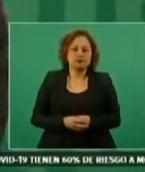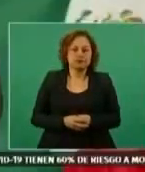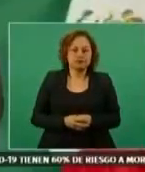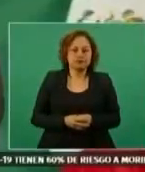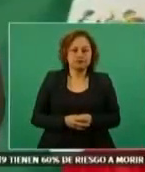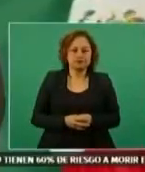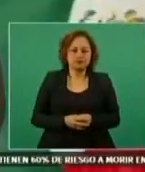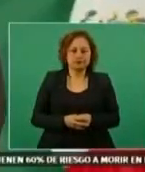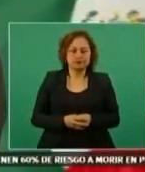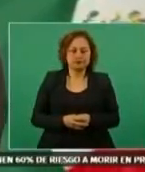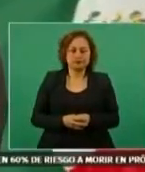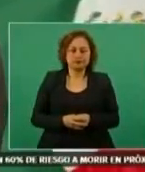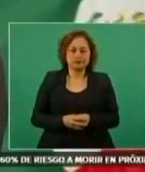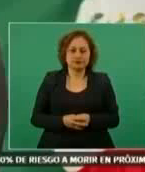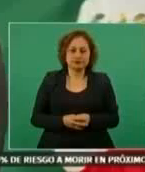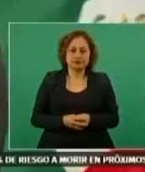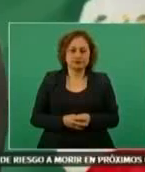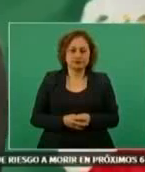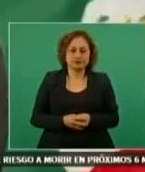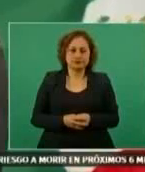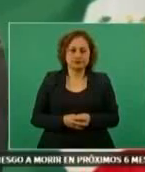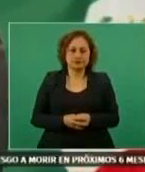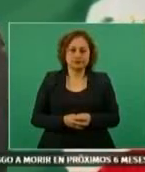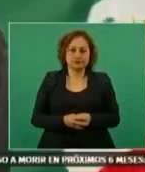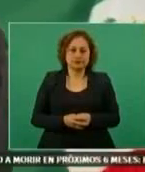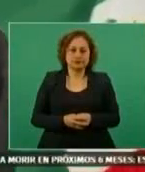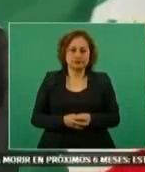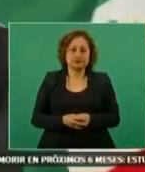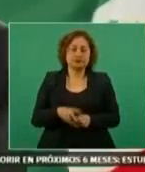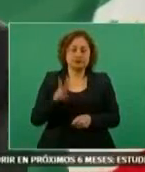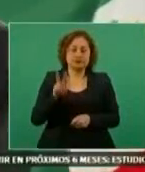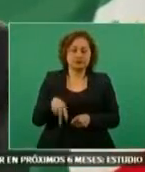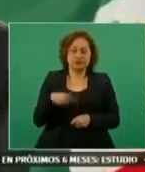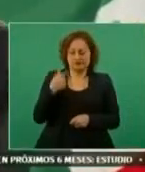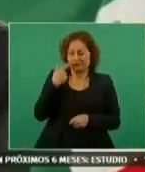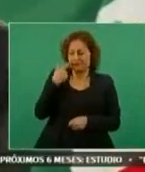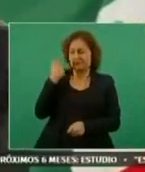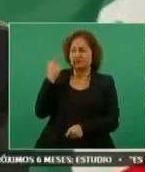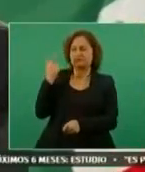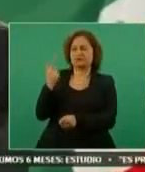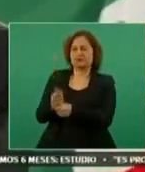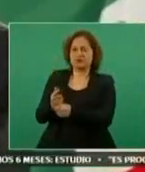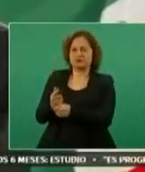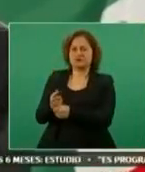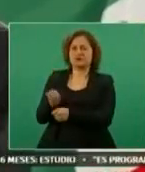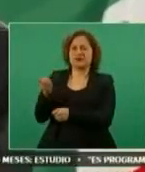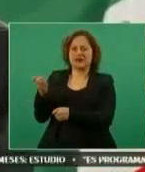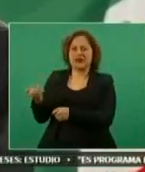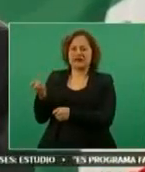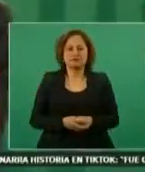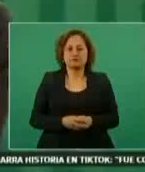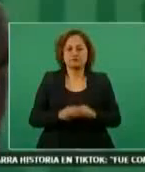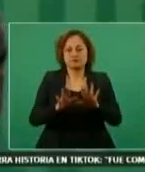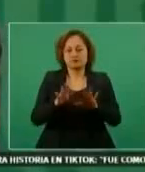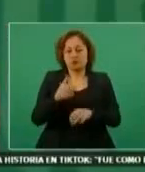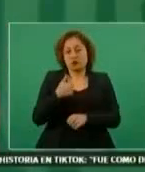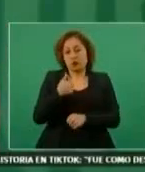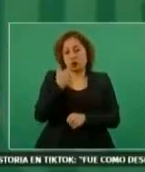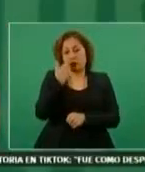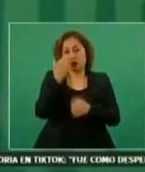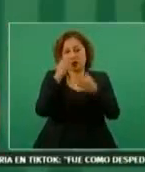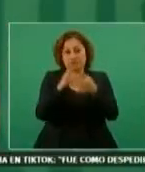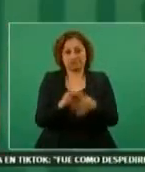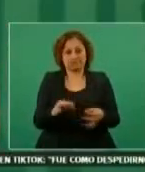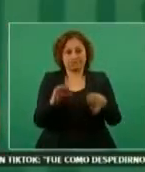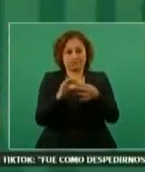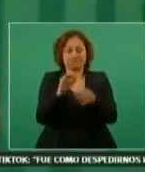feliz. Y sí, sí lo estamos, PGBB. Pero pidió a la gente de estos estados seguir luchando por la democracia sin caer en provocaciones.